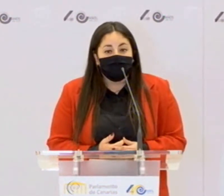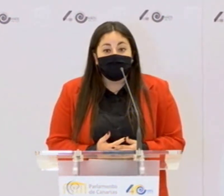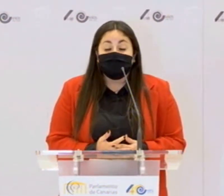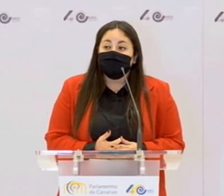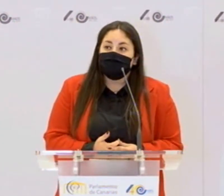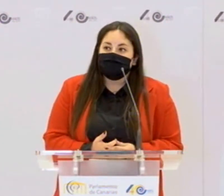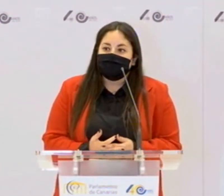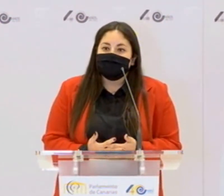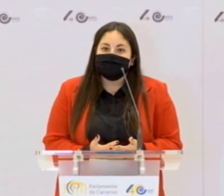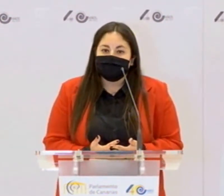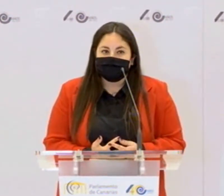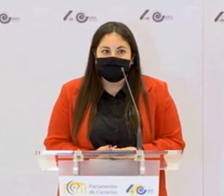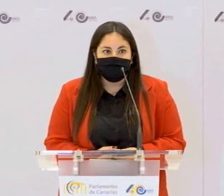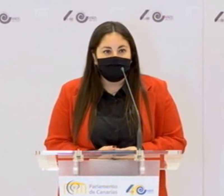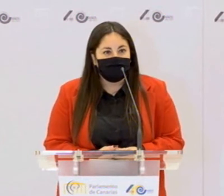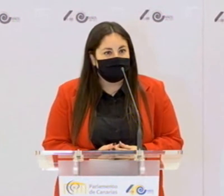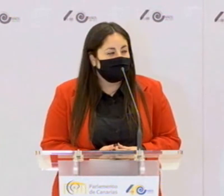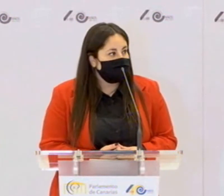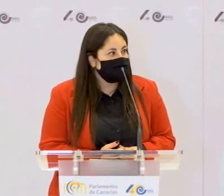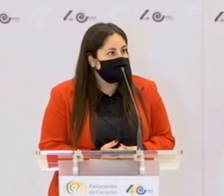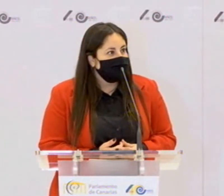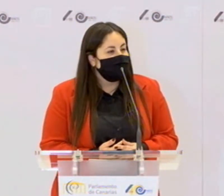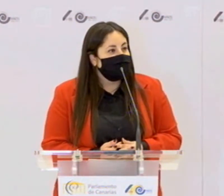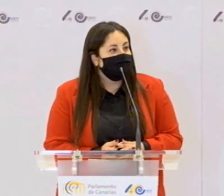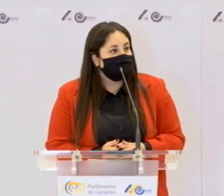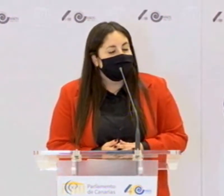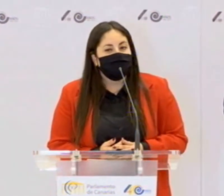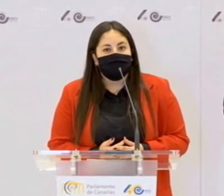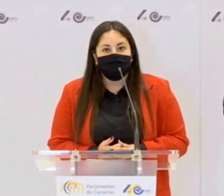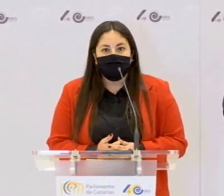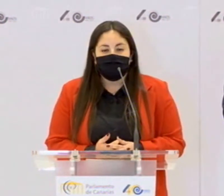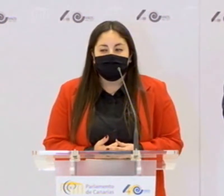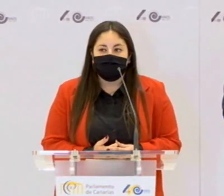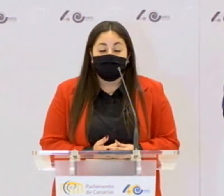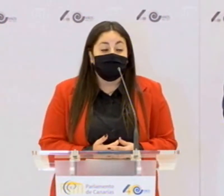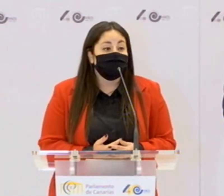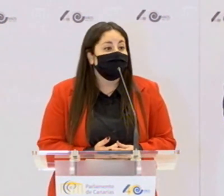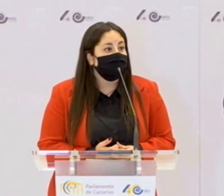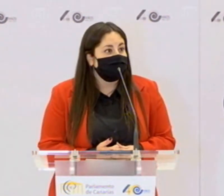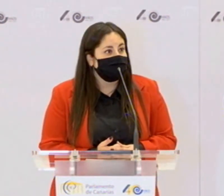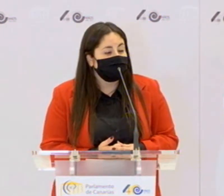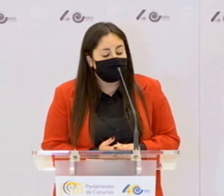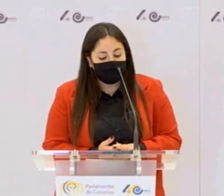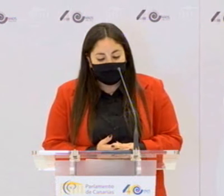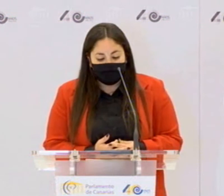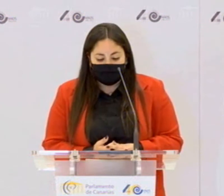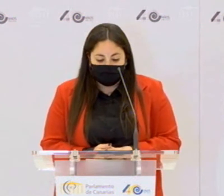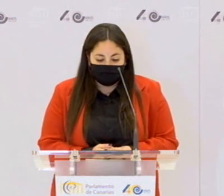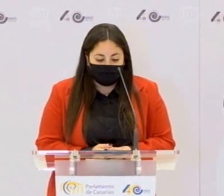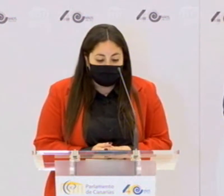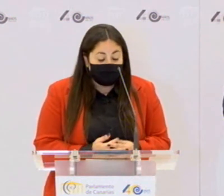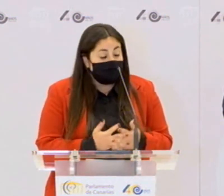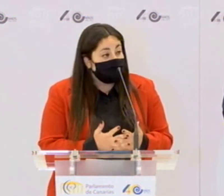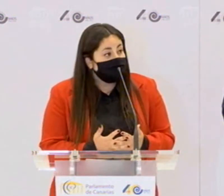cuando no se tiene en cuenta la herencia recibida por este gobierno de años y de indicadores desgraciados para Canarias y